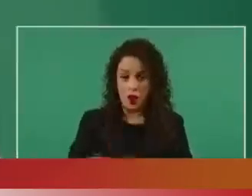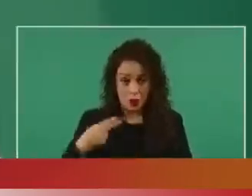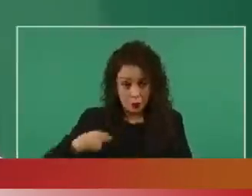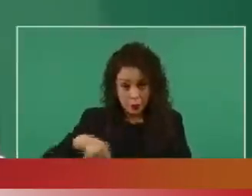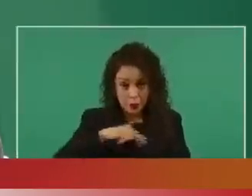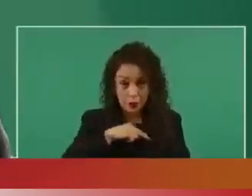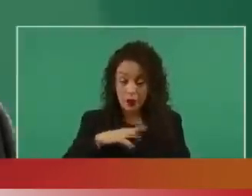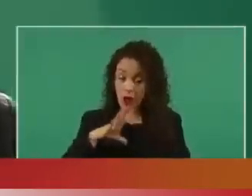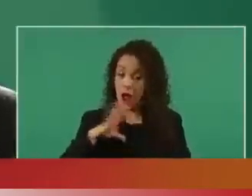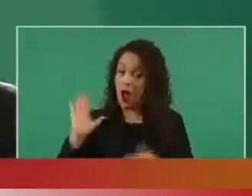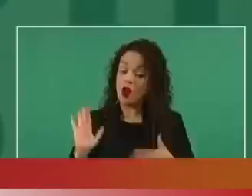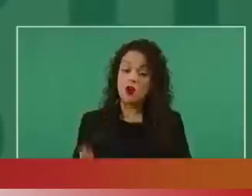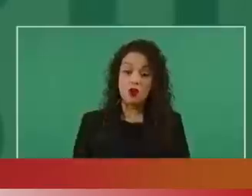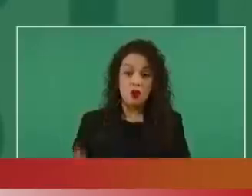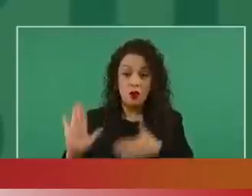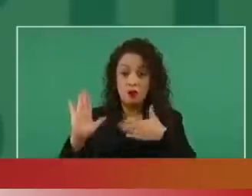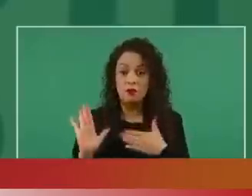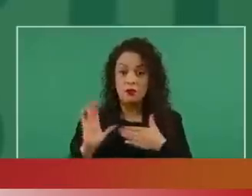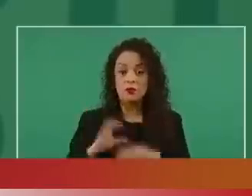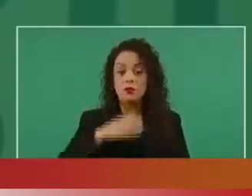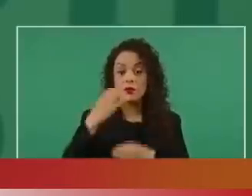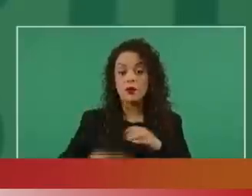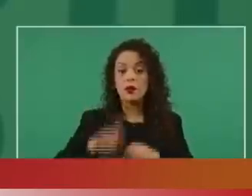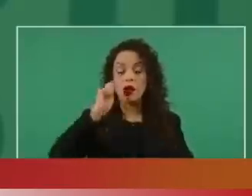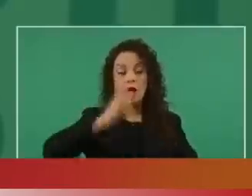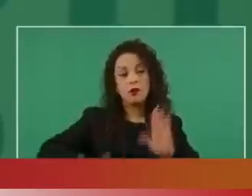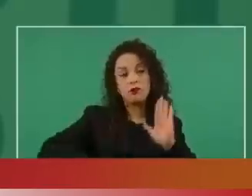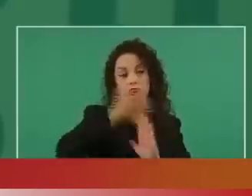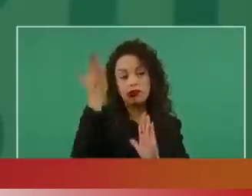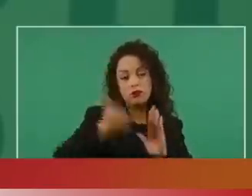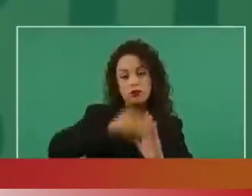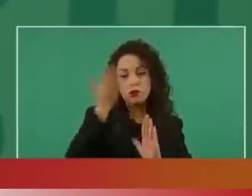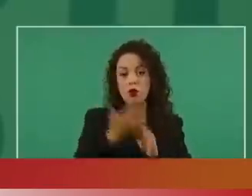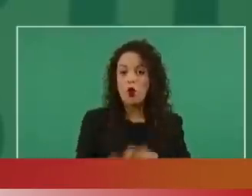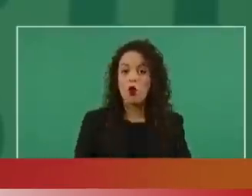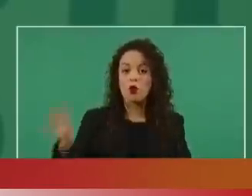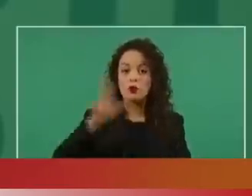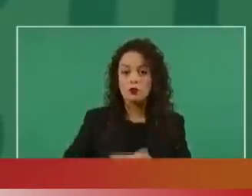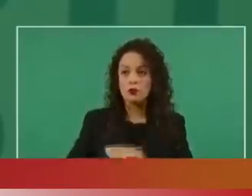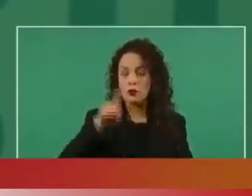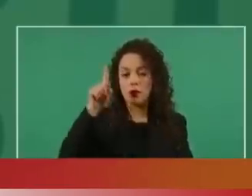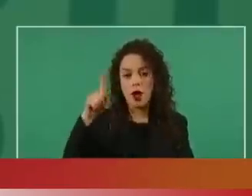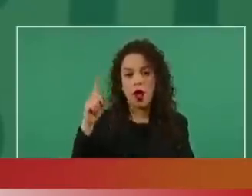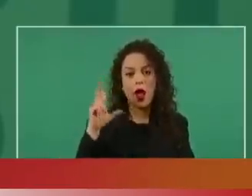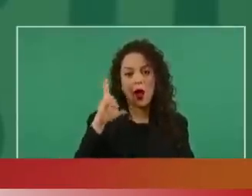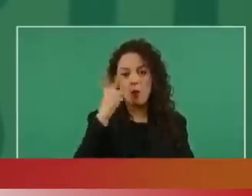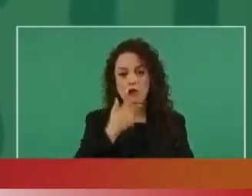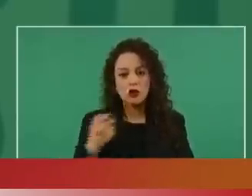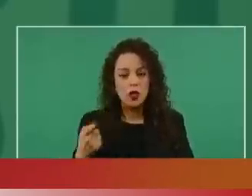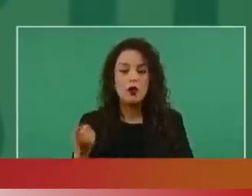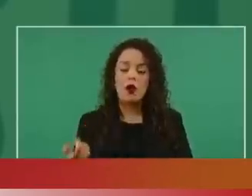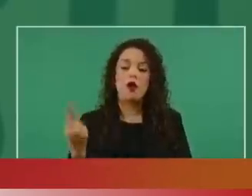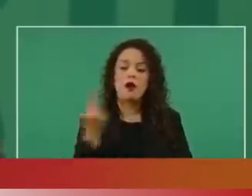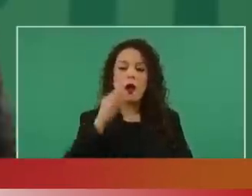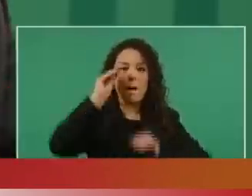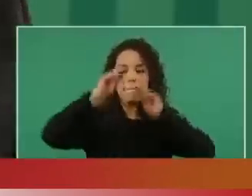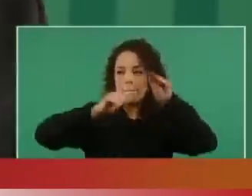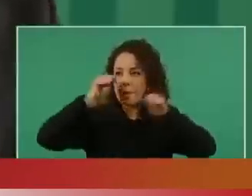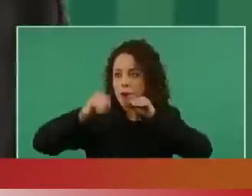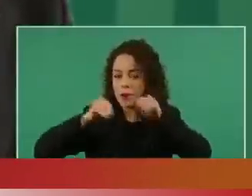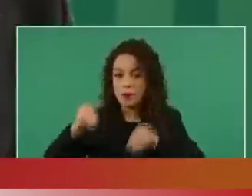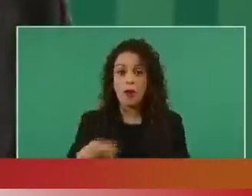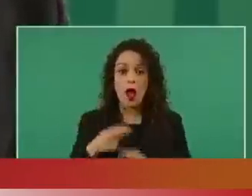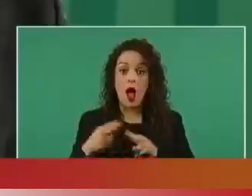de concluir el hospital de Hermosillo, equiparlo, incluso